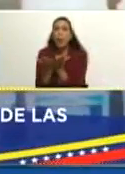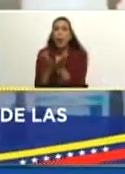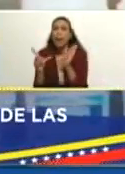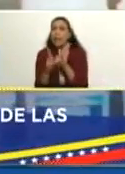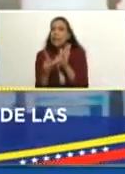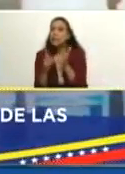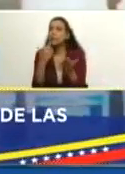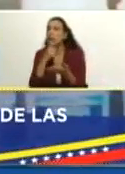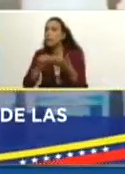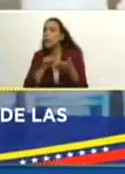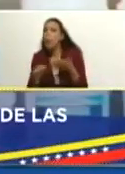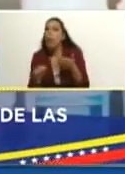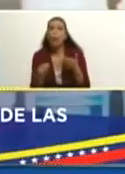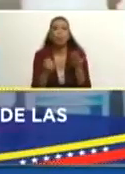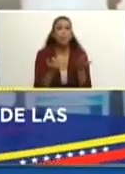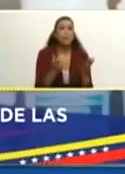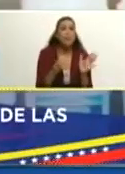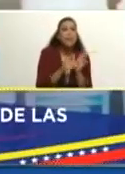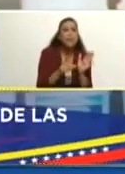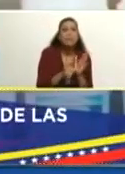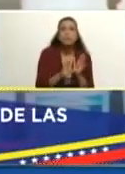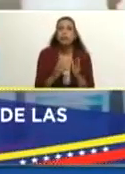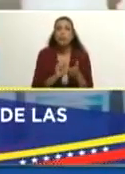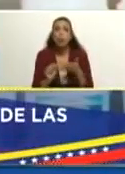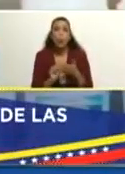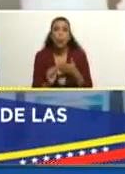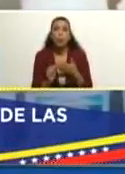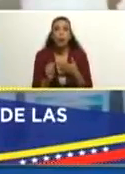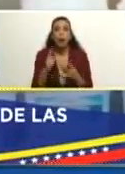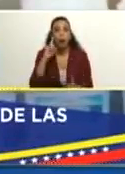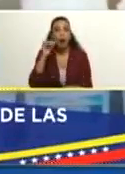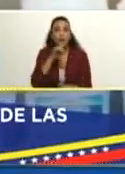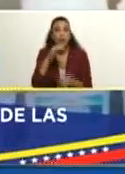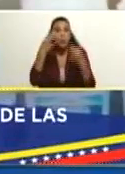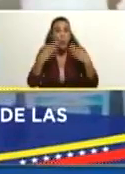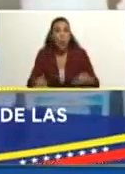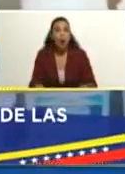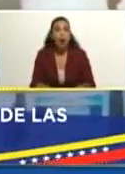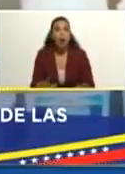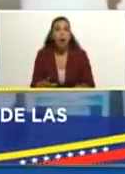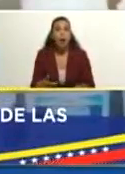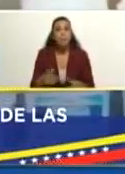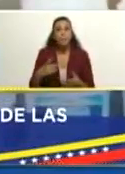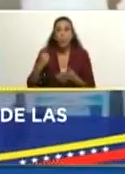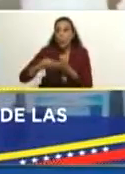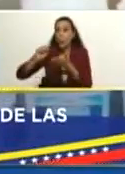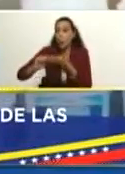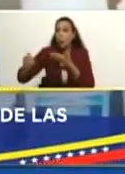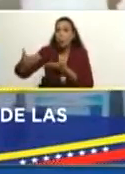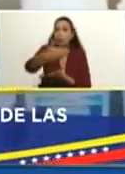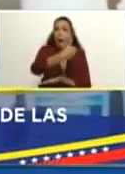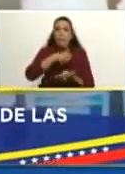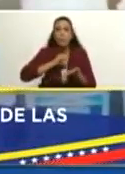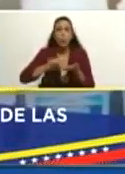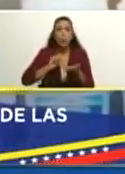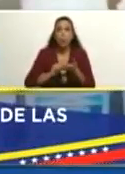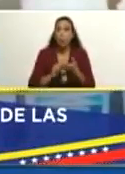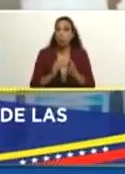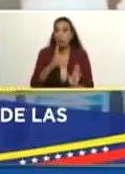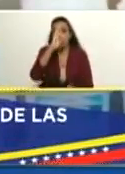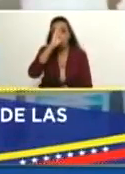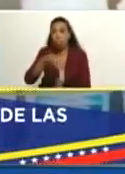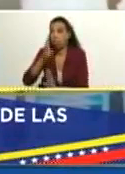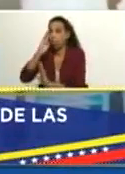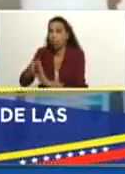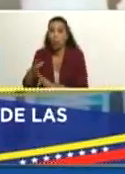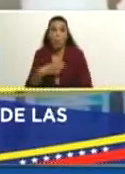liceo tal, escuela tal, liceo tal. Yo dije, por vía natural, normal, tradicional, burocrática, no vamos a poder, dije